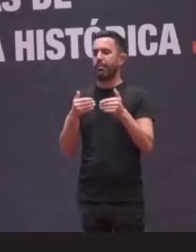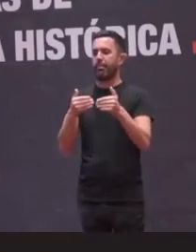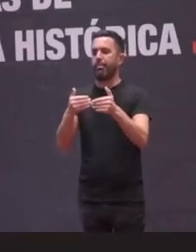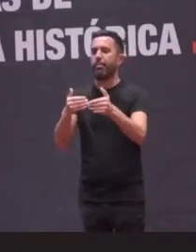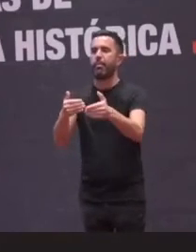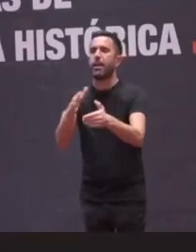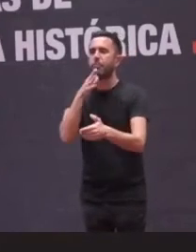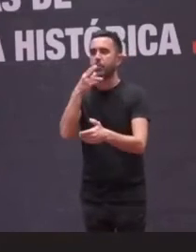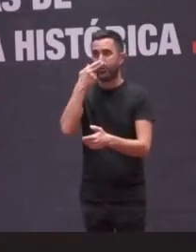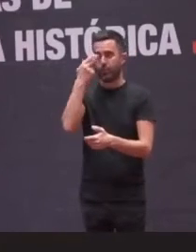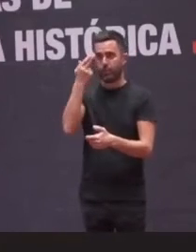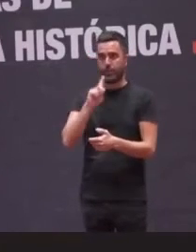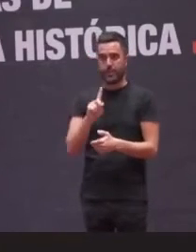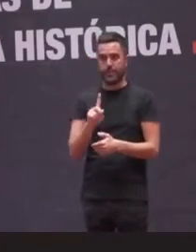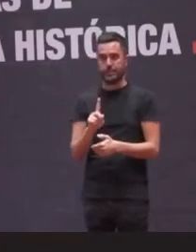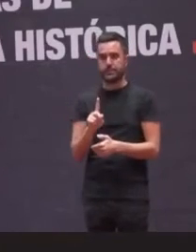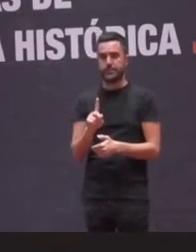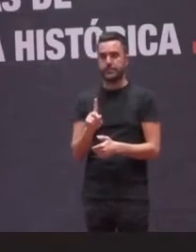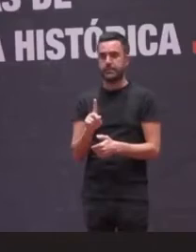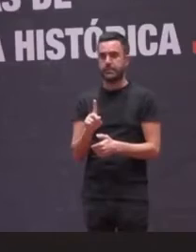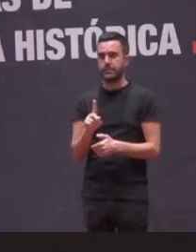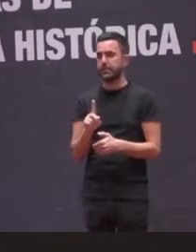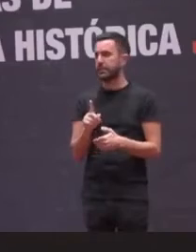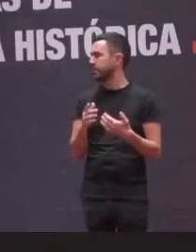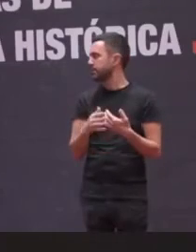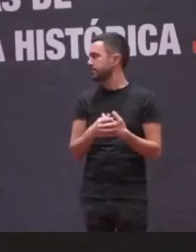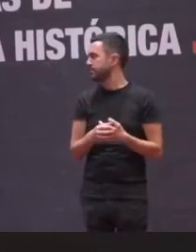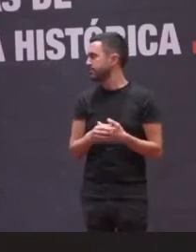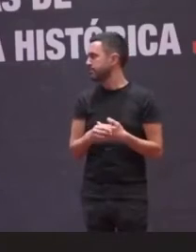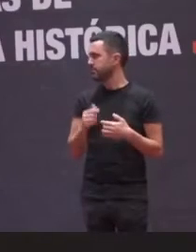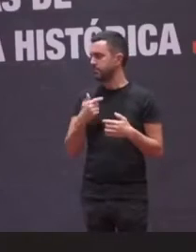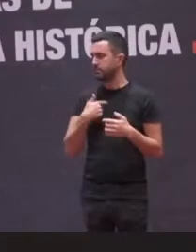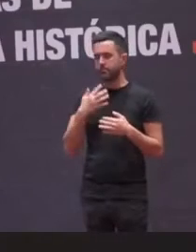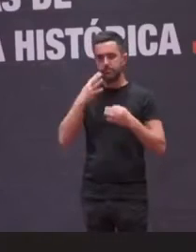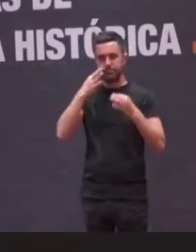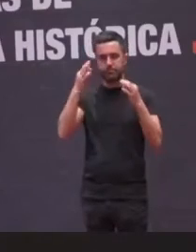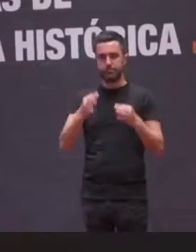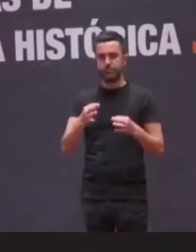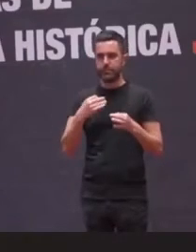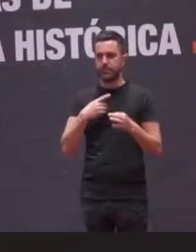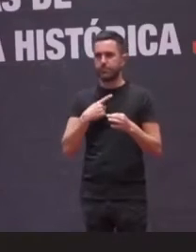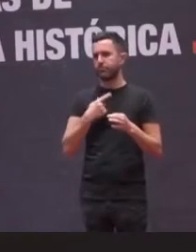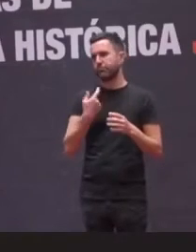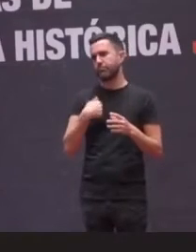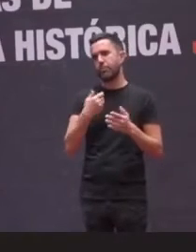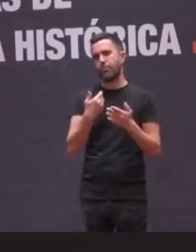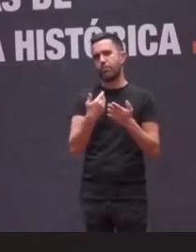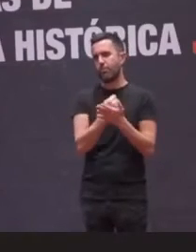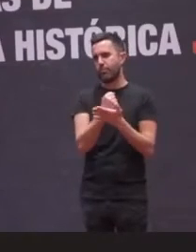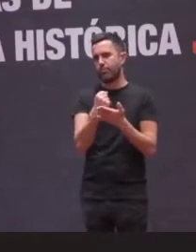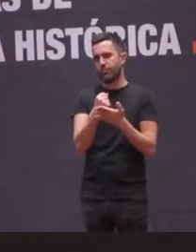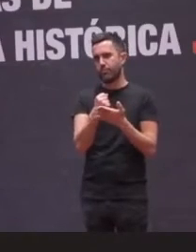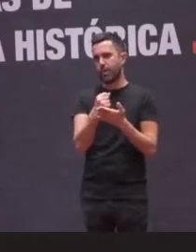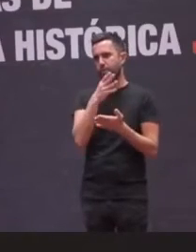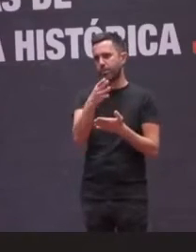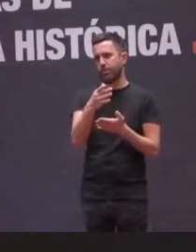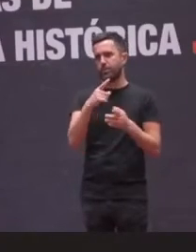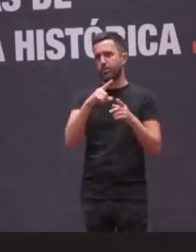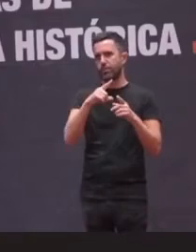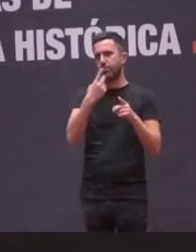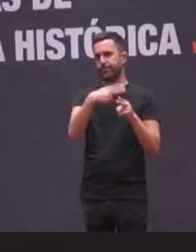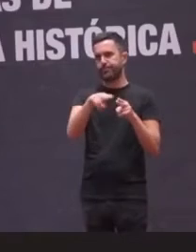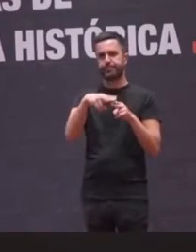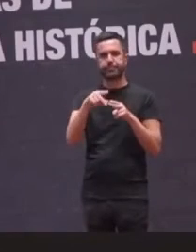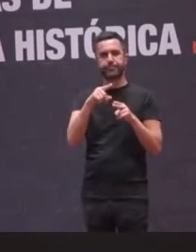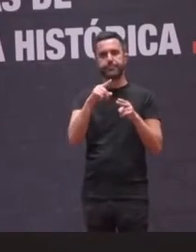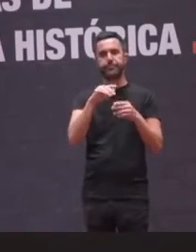facelo, que vai ser o argumento da familia, estou convencido que vai utilizar o argumento político, de, había un goberno, outro goberno, e este goberno